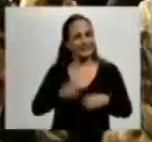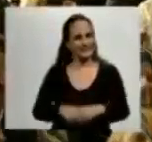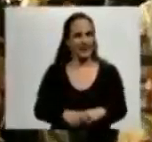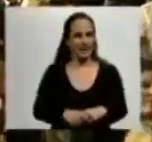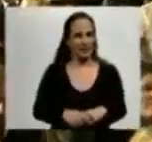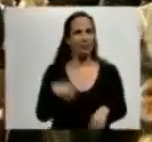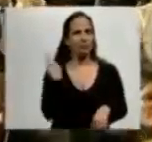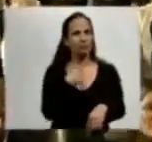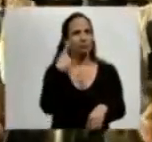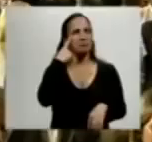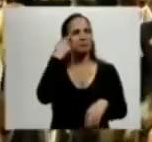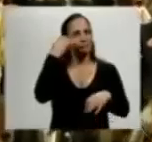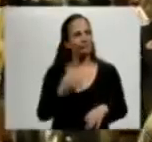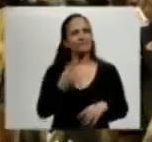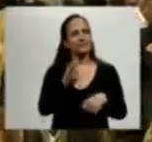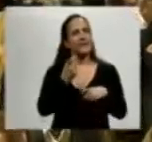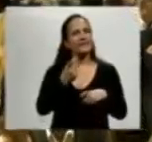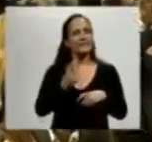que es necesario